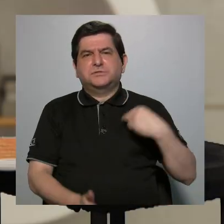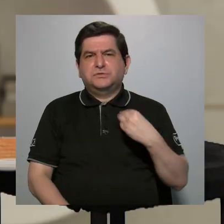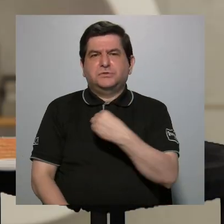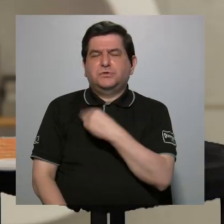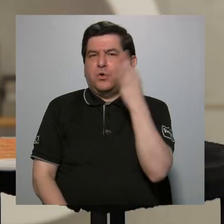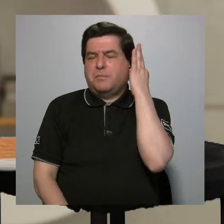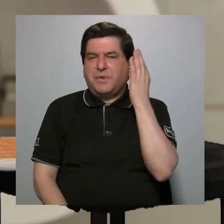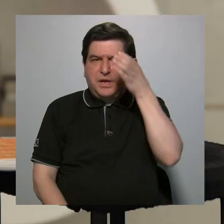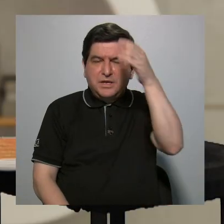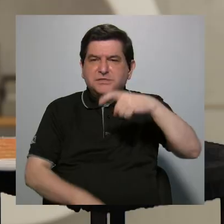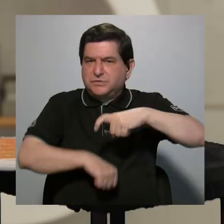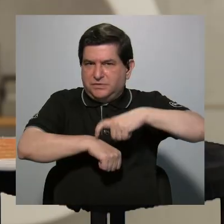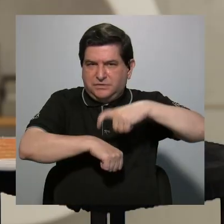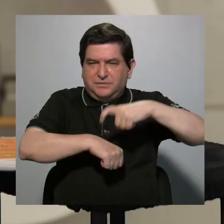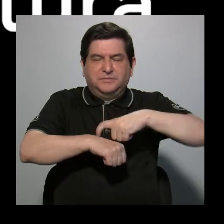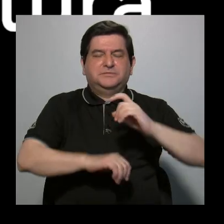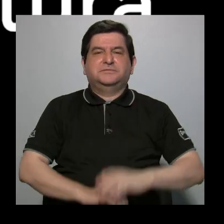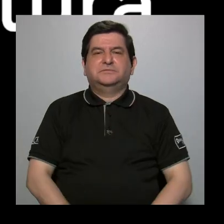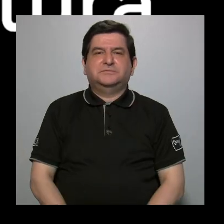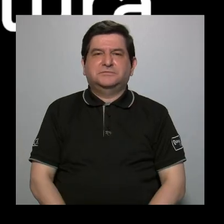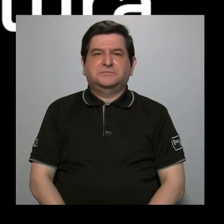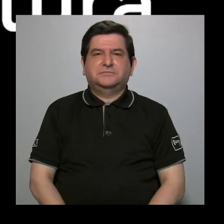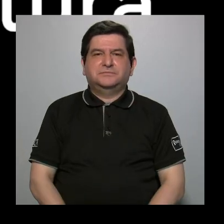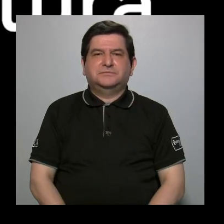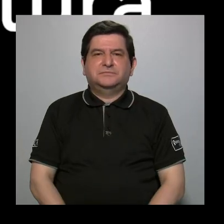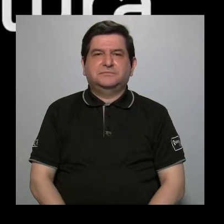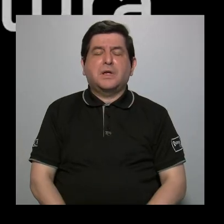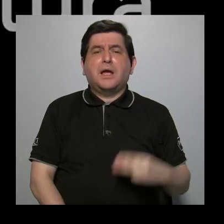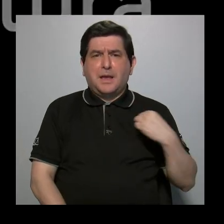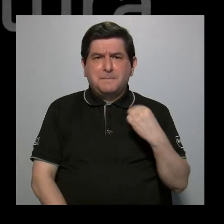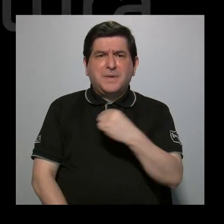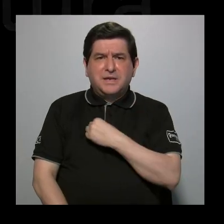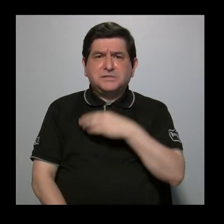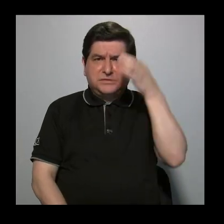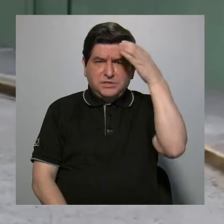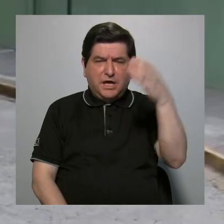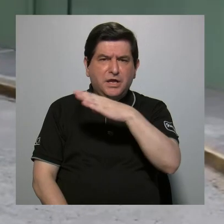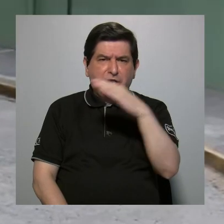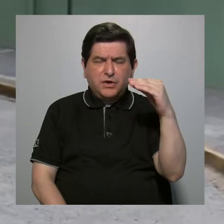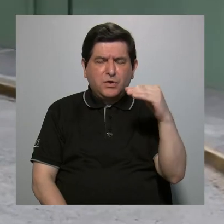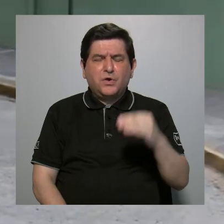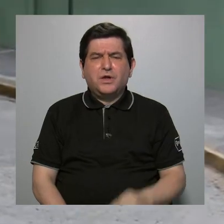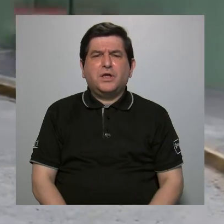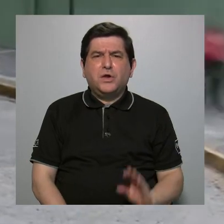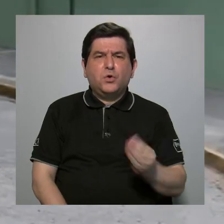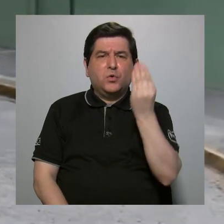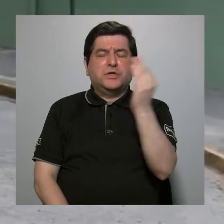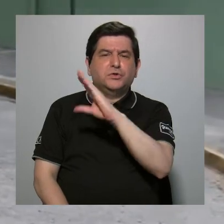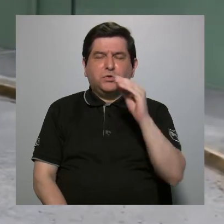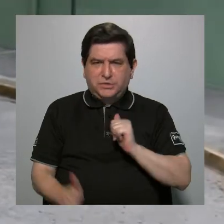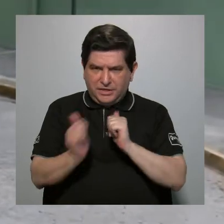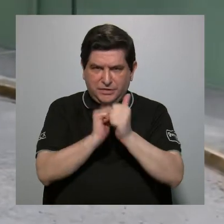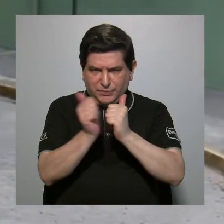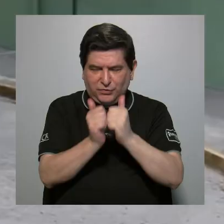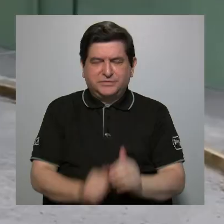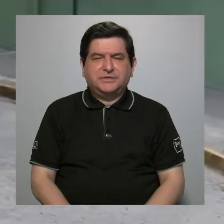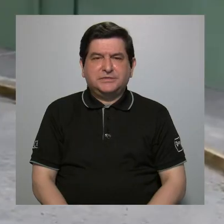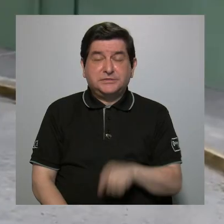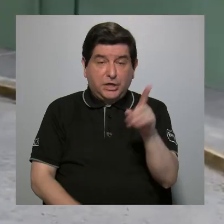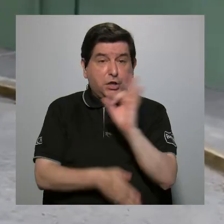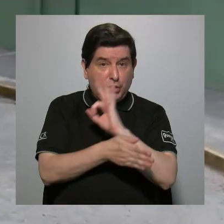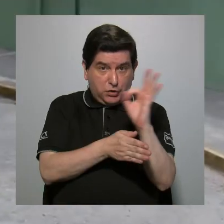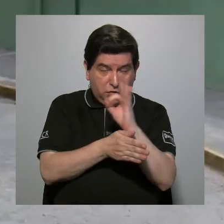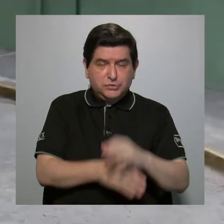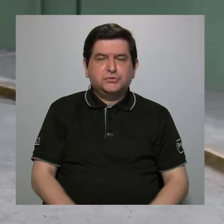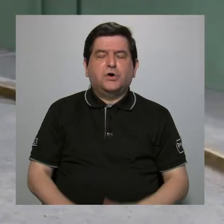ministra de Cultura de ese entonces, del Ministerio de Cultura. Ministerio de Cultura y Juventud. Juventud y Deporte, sí. Eso estaba